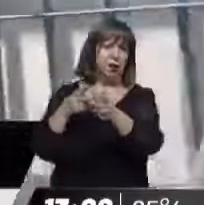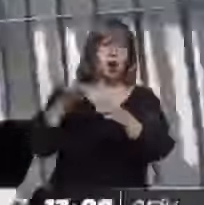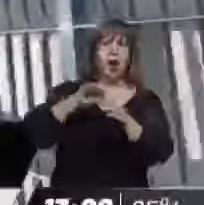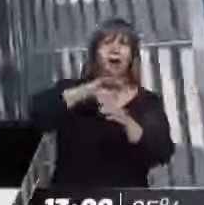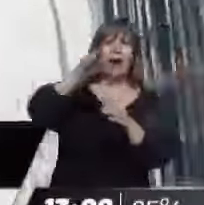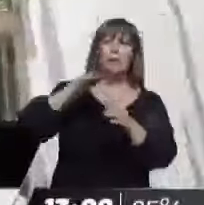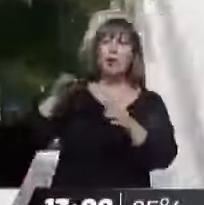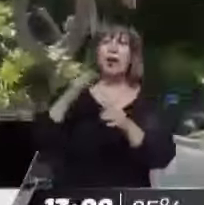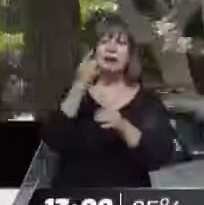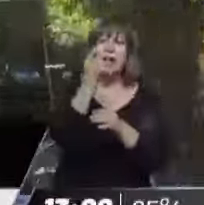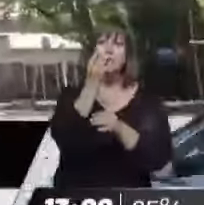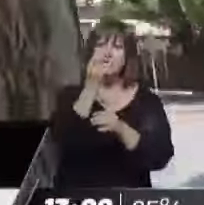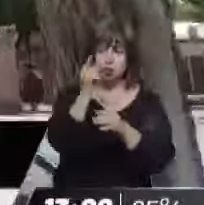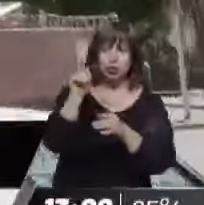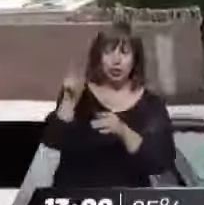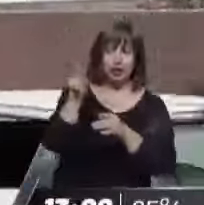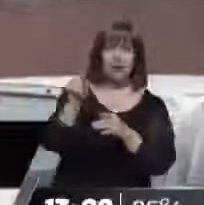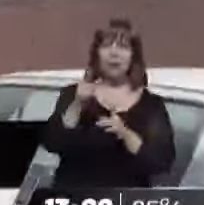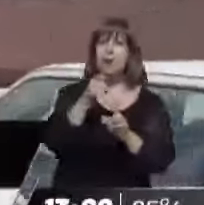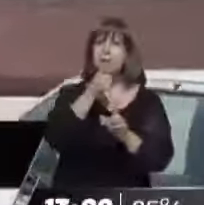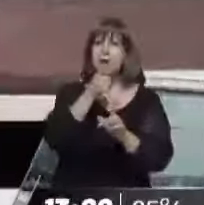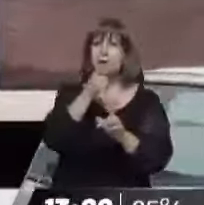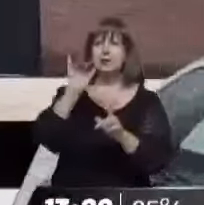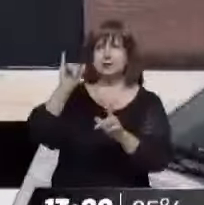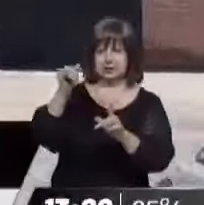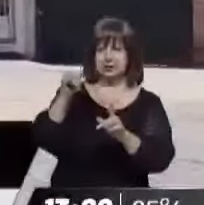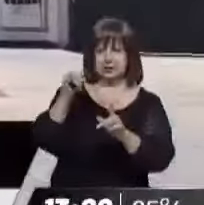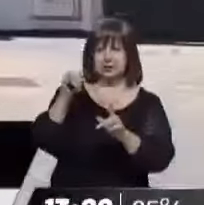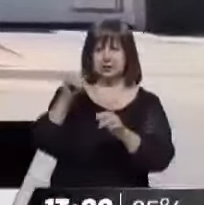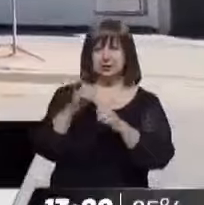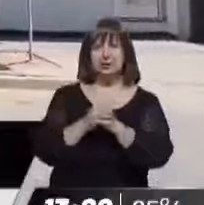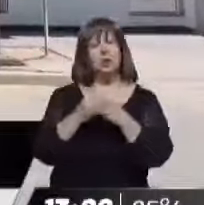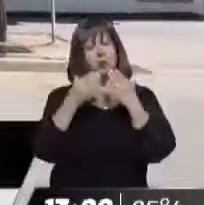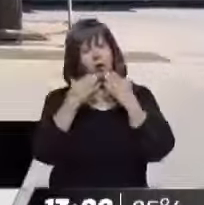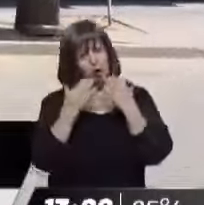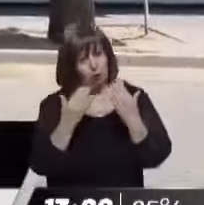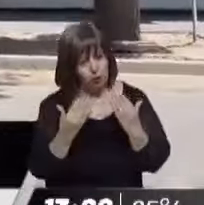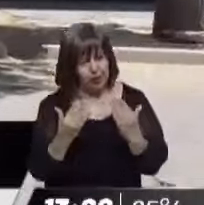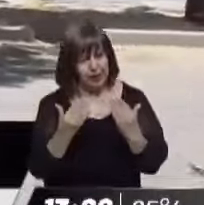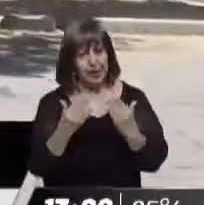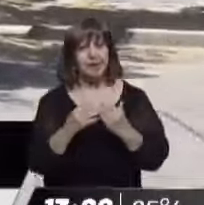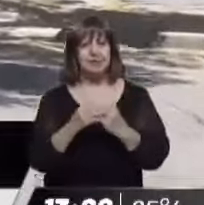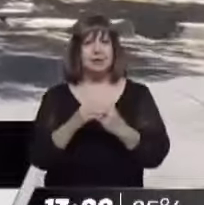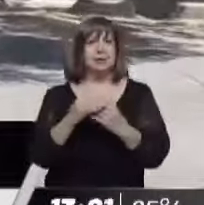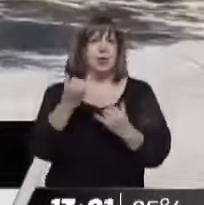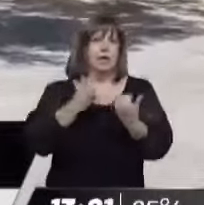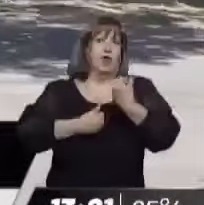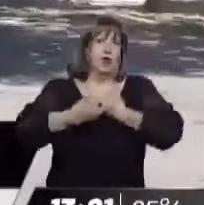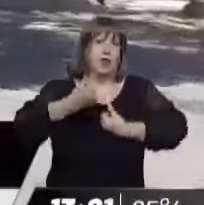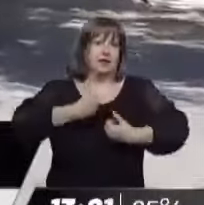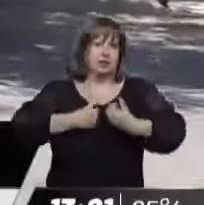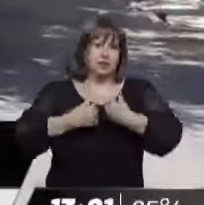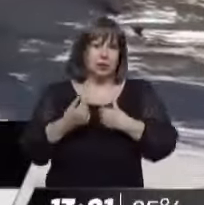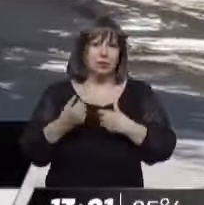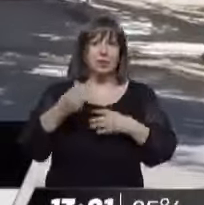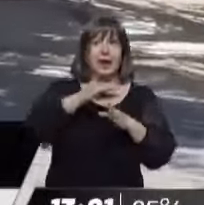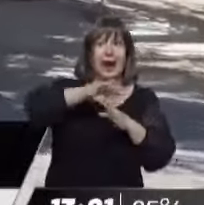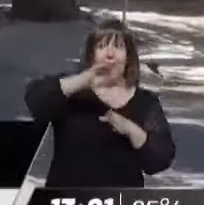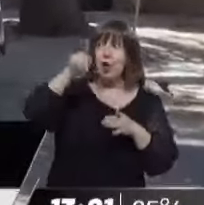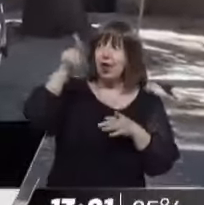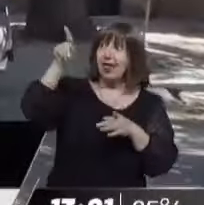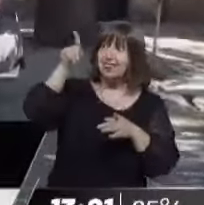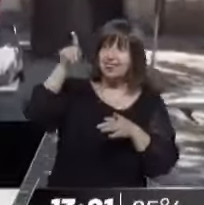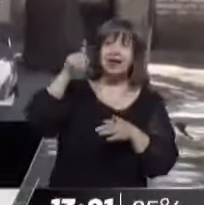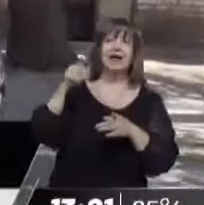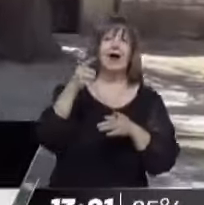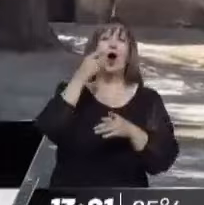él? Creo que sí, creo que es del señor. Gracias. Bueno, por lo menos viste que lo que nos dicen es que son dos personas las que vivían